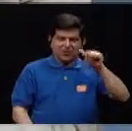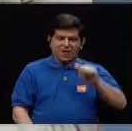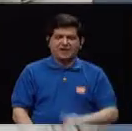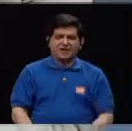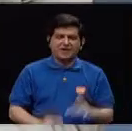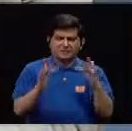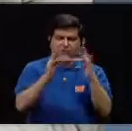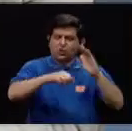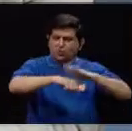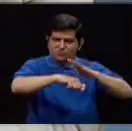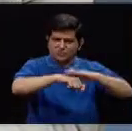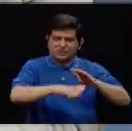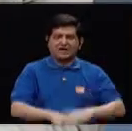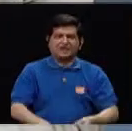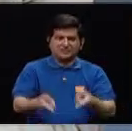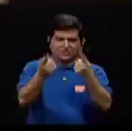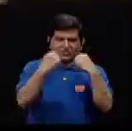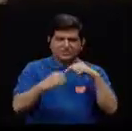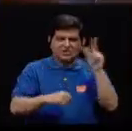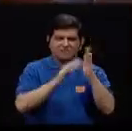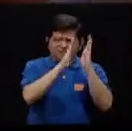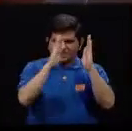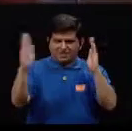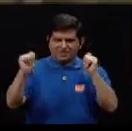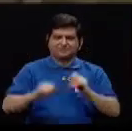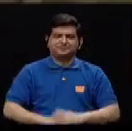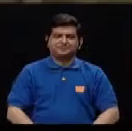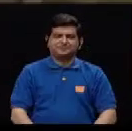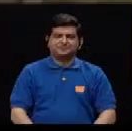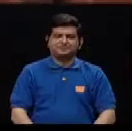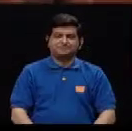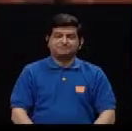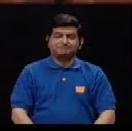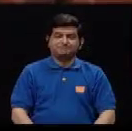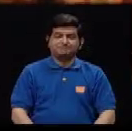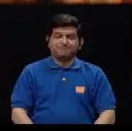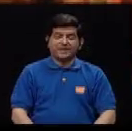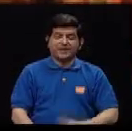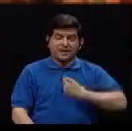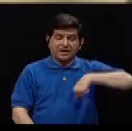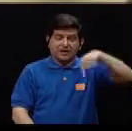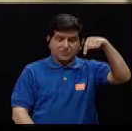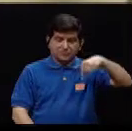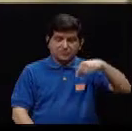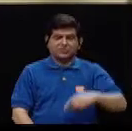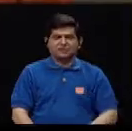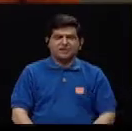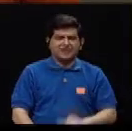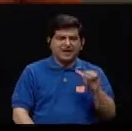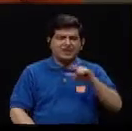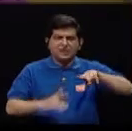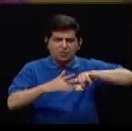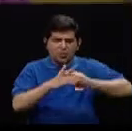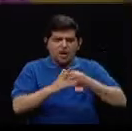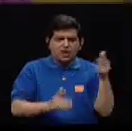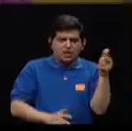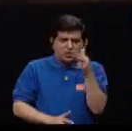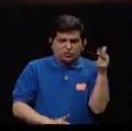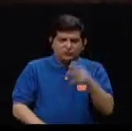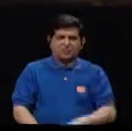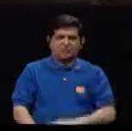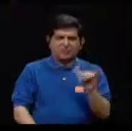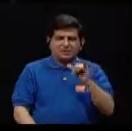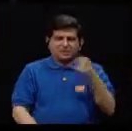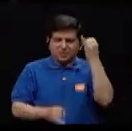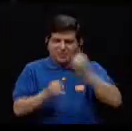facilitó el contacto, de que hayas estado en Lunes de Cinemateca. Y nos vamos a quedar con... Yo creo que así como empezamos con imágenes de